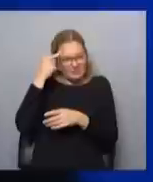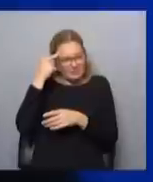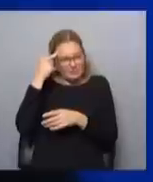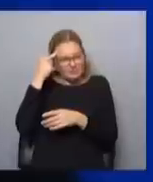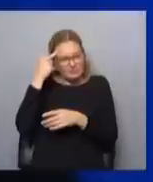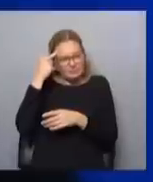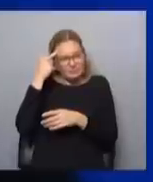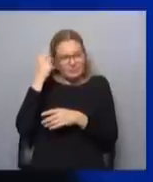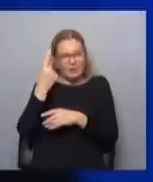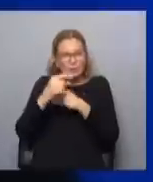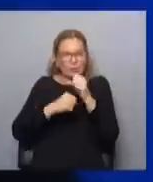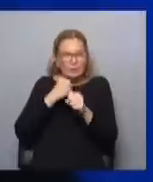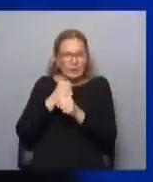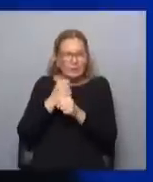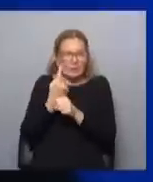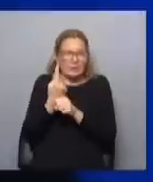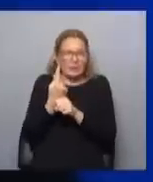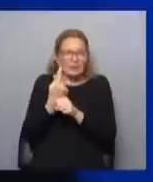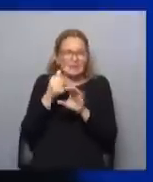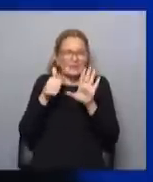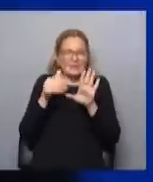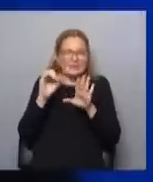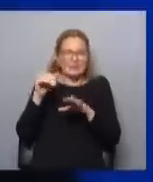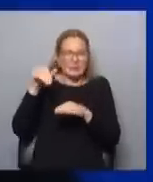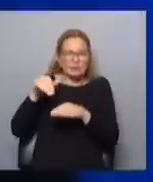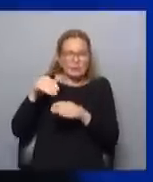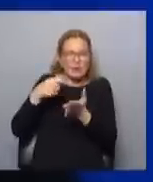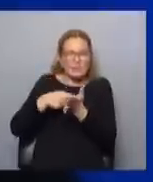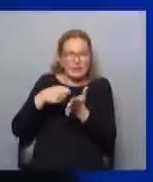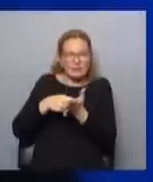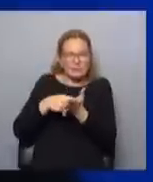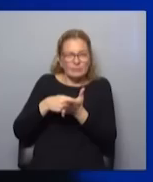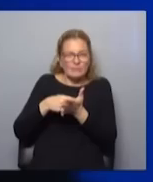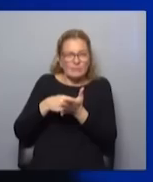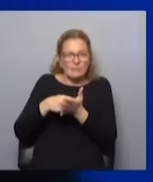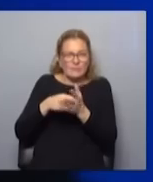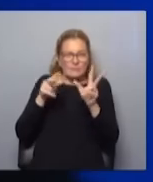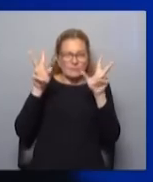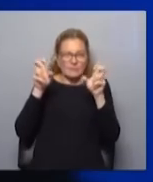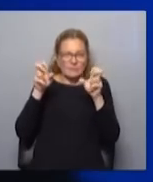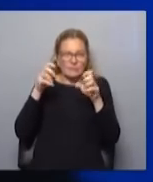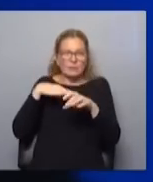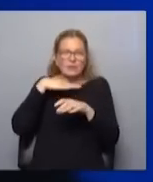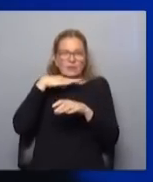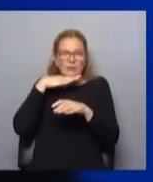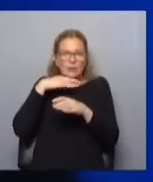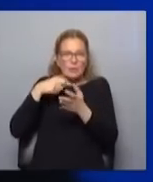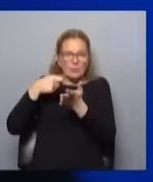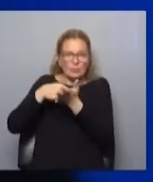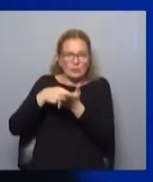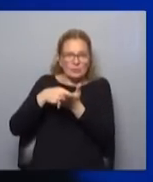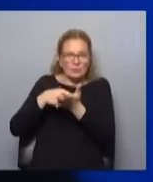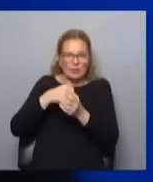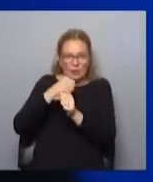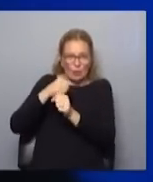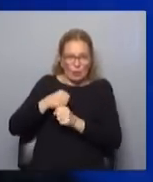en un año en el primer año fueron a disponer de 60 millones de pesos para atender el caso calero en el presupuesto cada año para atender